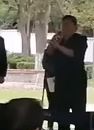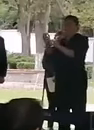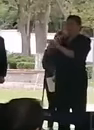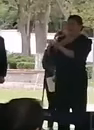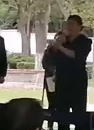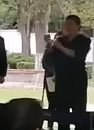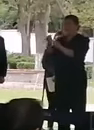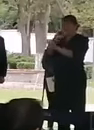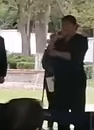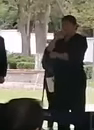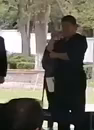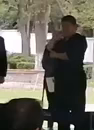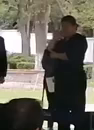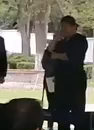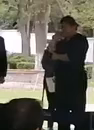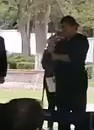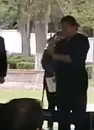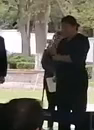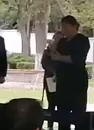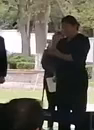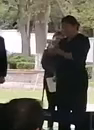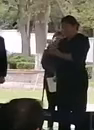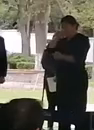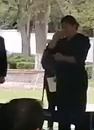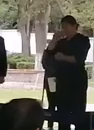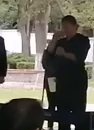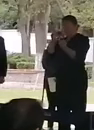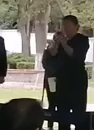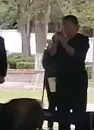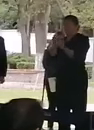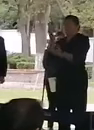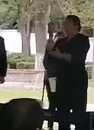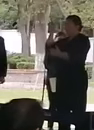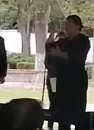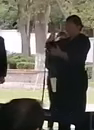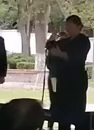Juárez, se vio en los días anteriores en